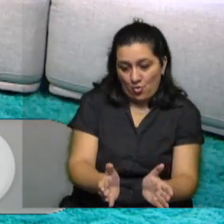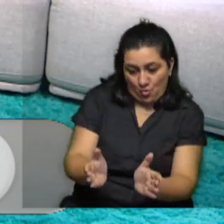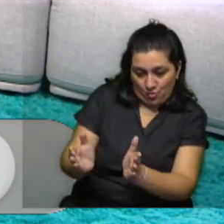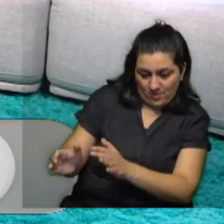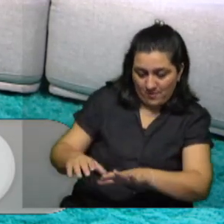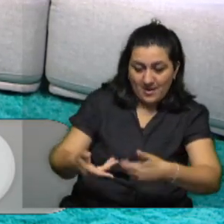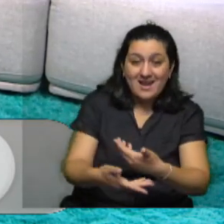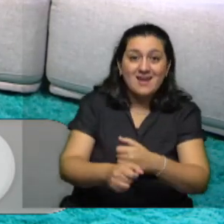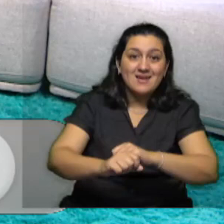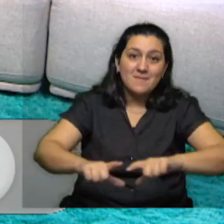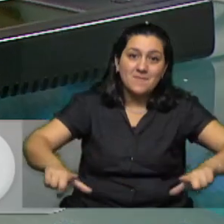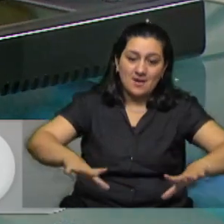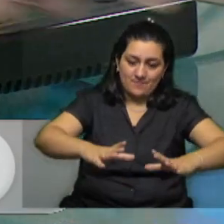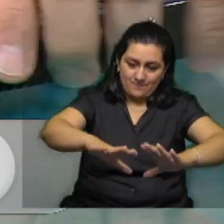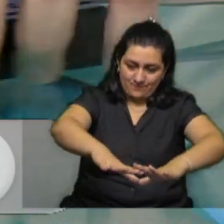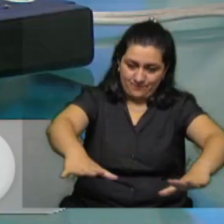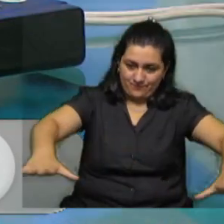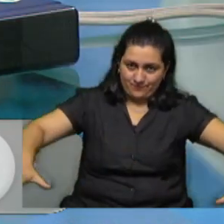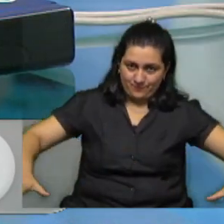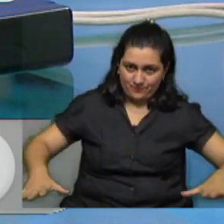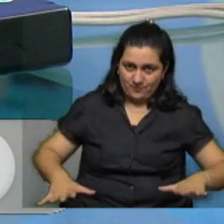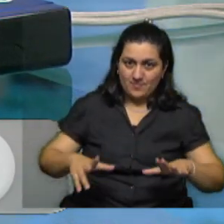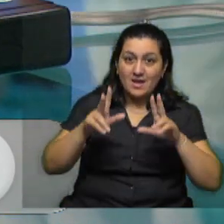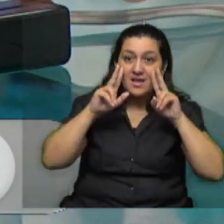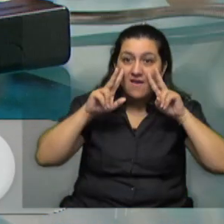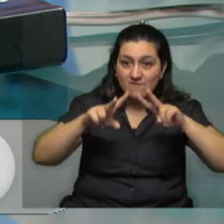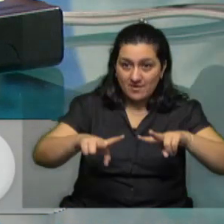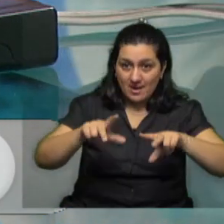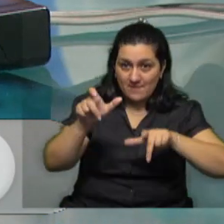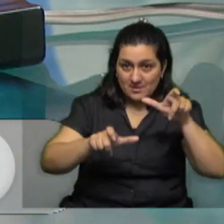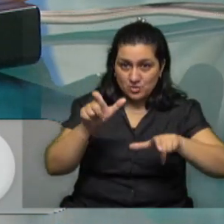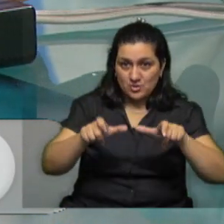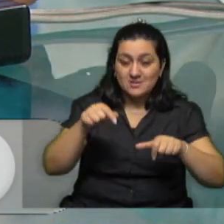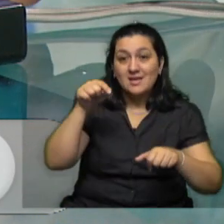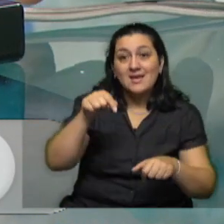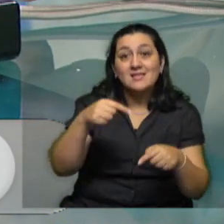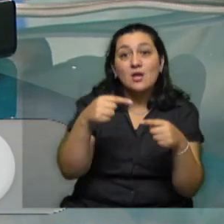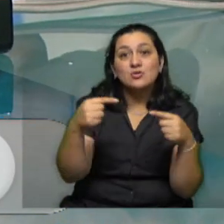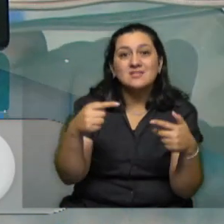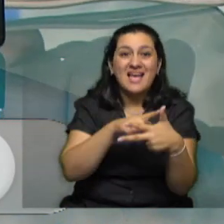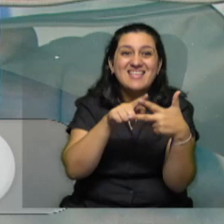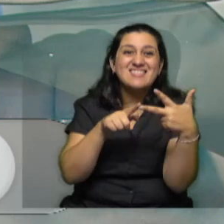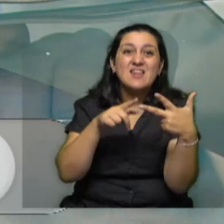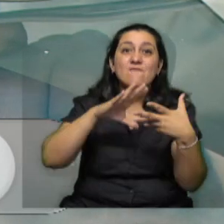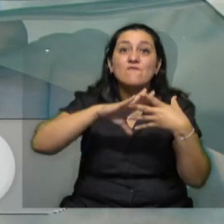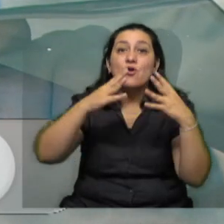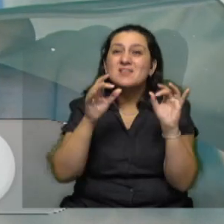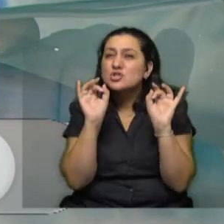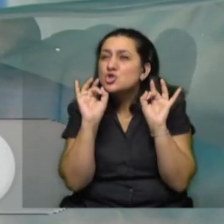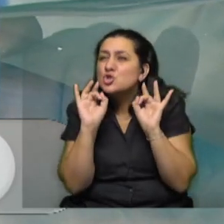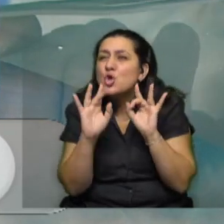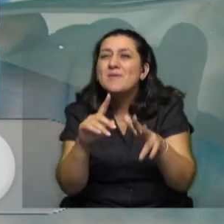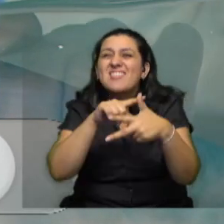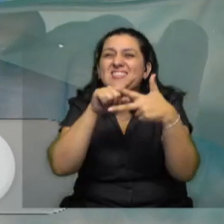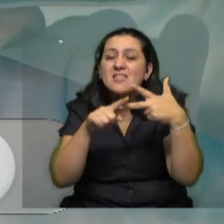para que vean las... O los televidentes por allí, estos elementos, hay tres maneras y solo tres de medir